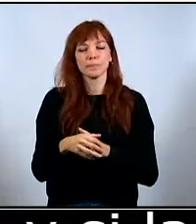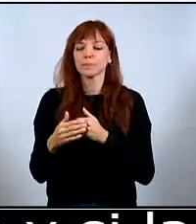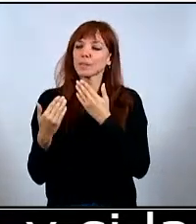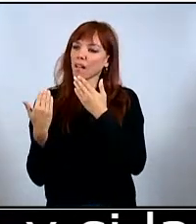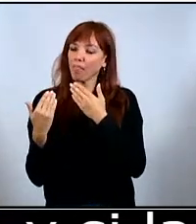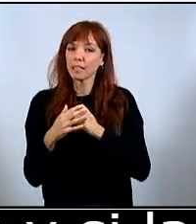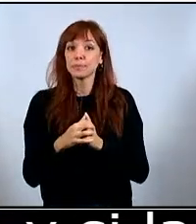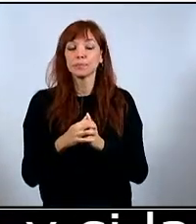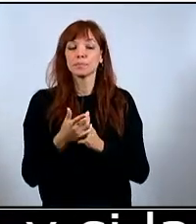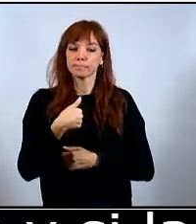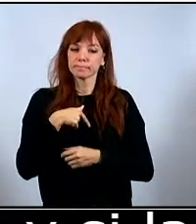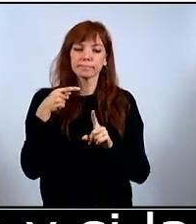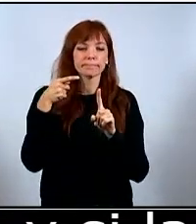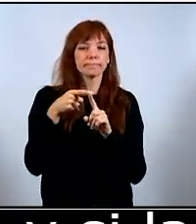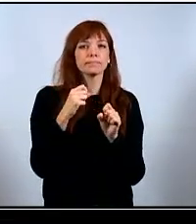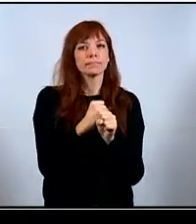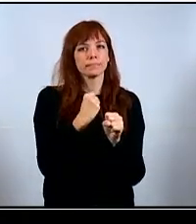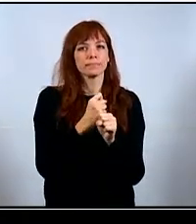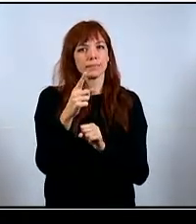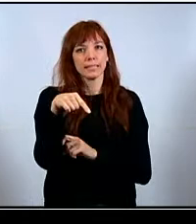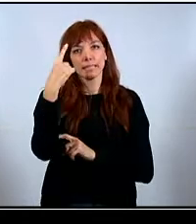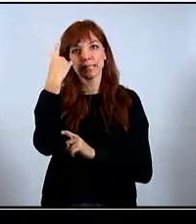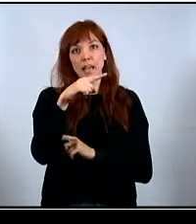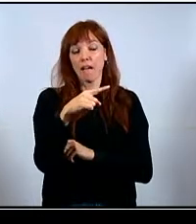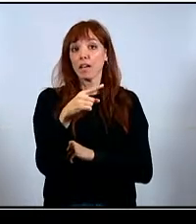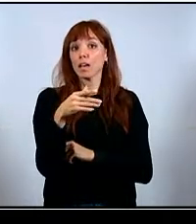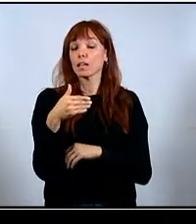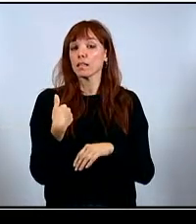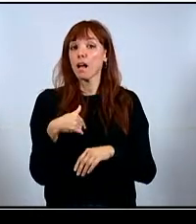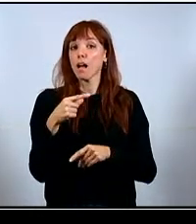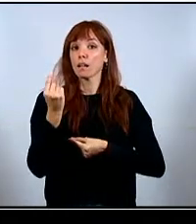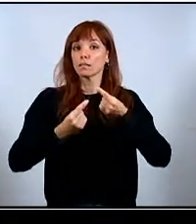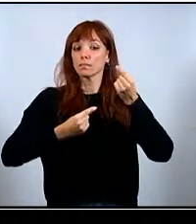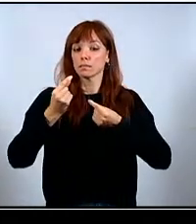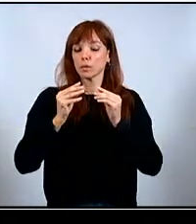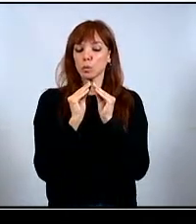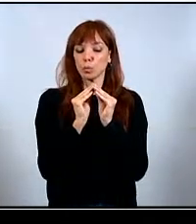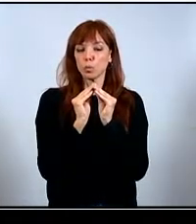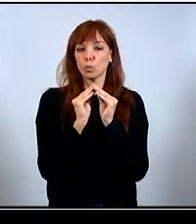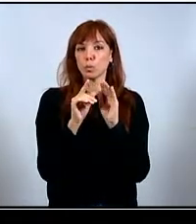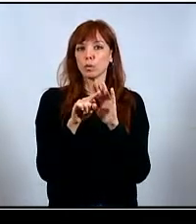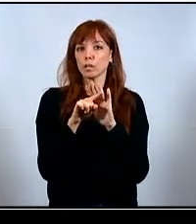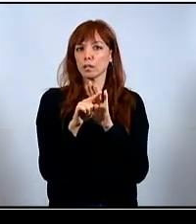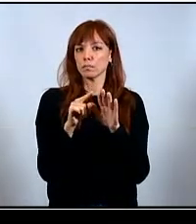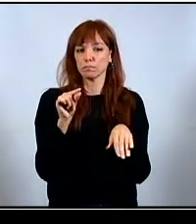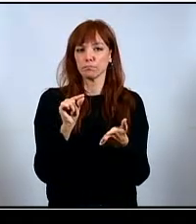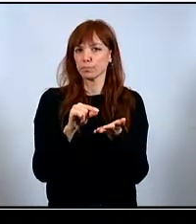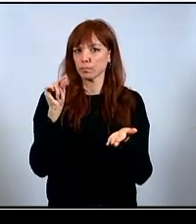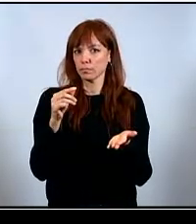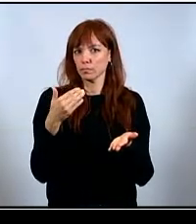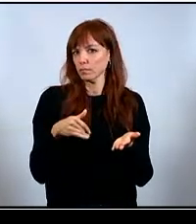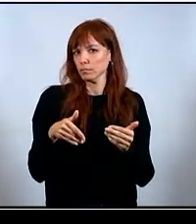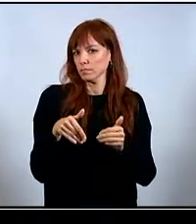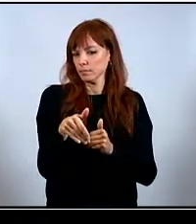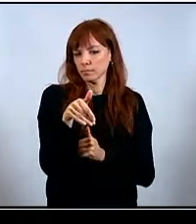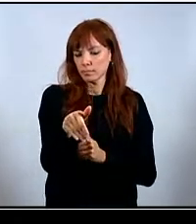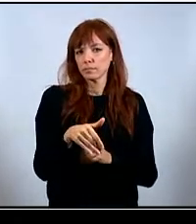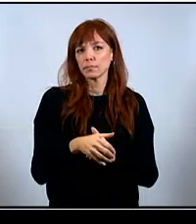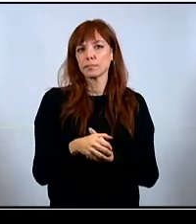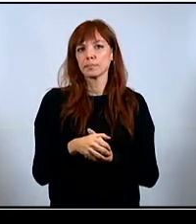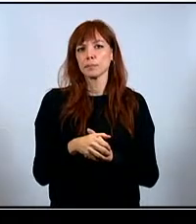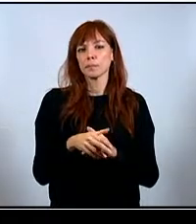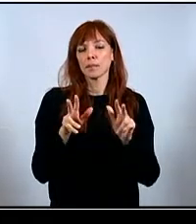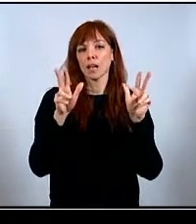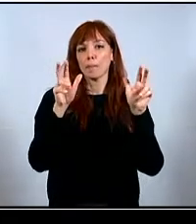Pues estamos trabajando, como saben, dijimos que vamos a tener presupuestos y los vamos a tener en el menor tiempo posible. El tema del capítulo